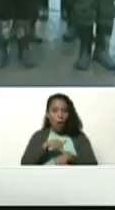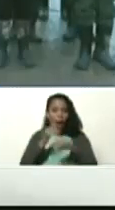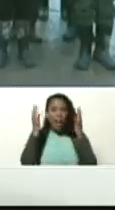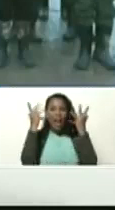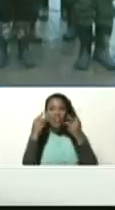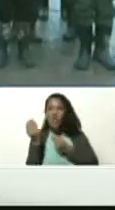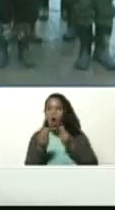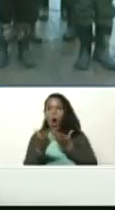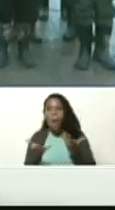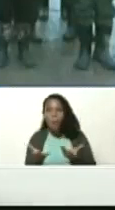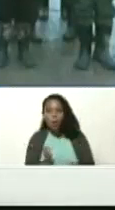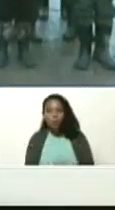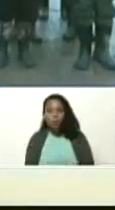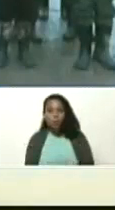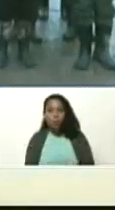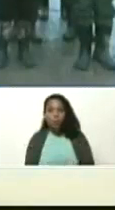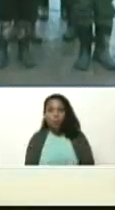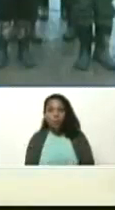Adelante.